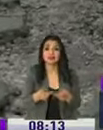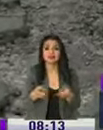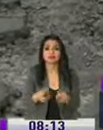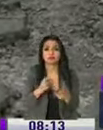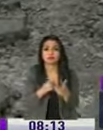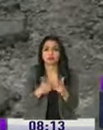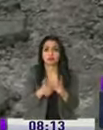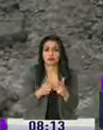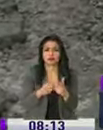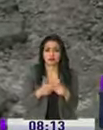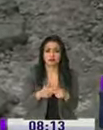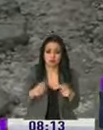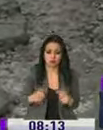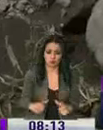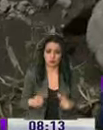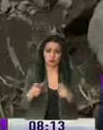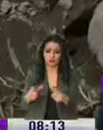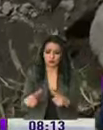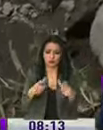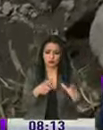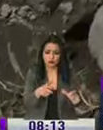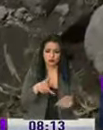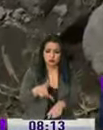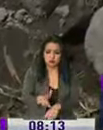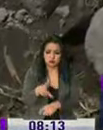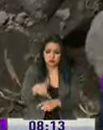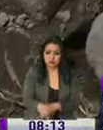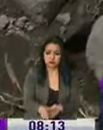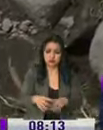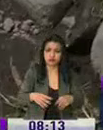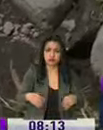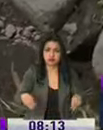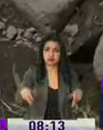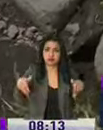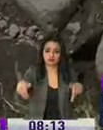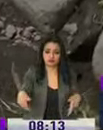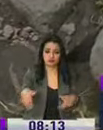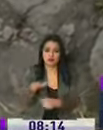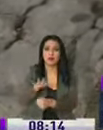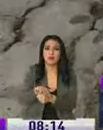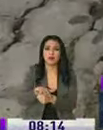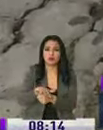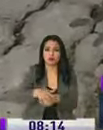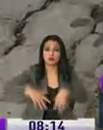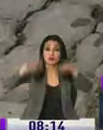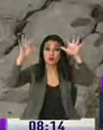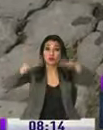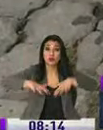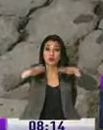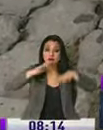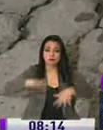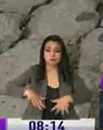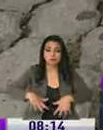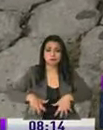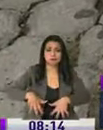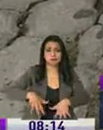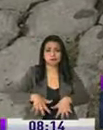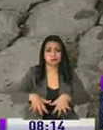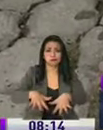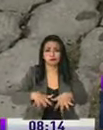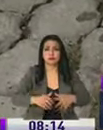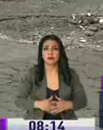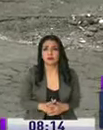proviene de los baches, lo que ha ocasionado que los sumideros estén tapados y cuando llueve se genera una especie de lagunas, según un